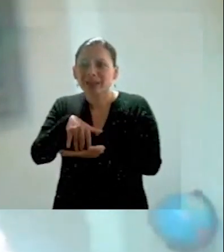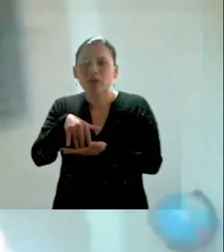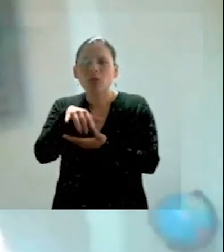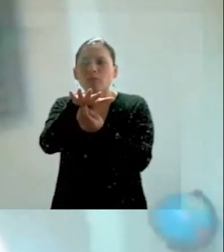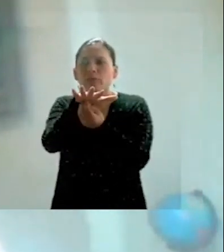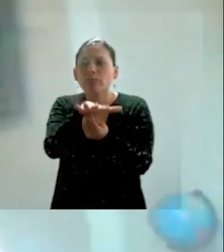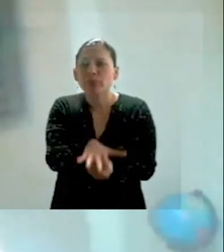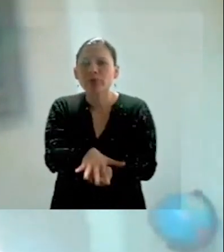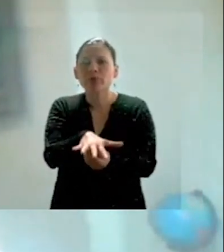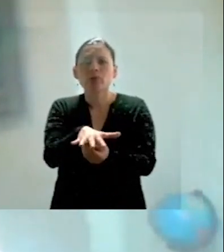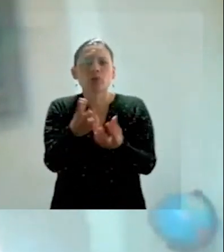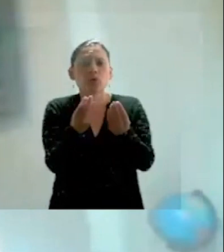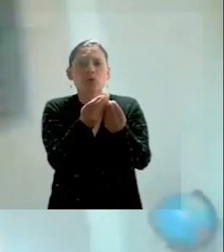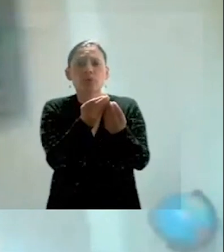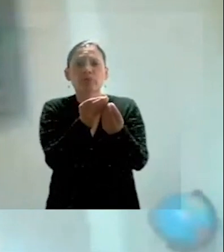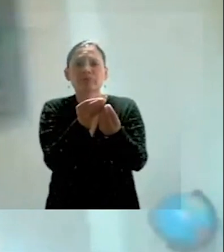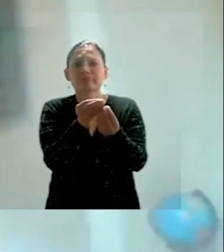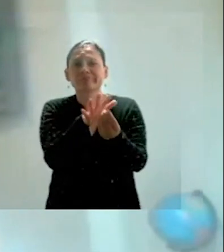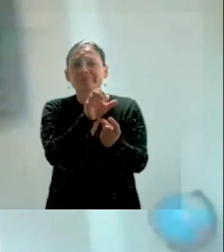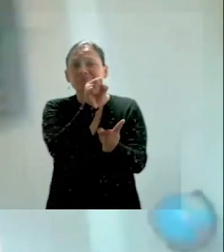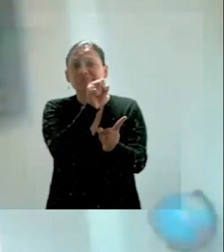jurisprudencia de los jueces